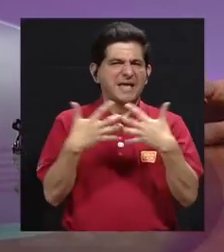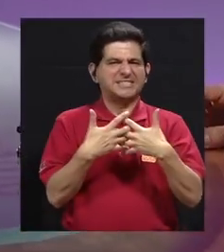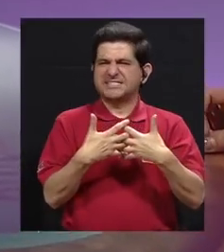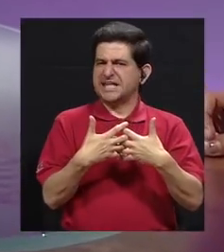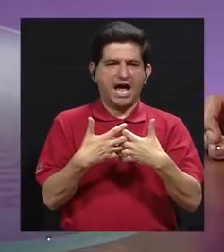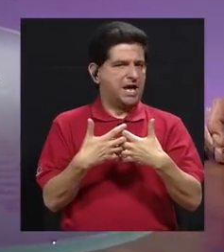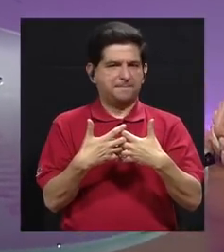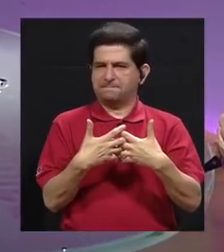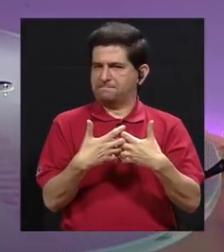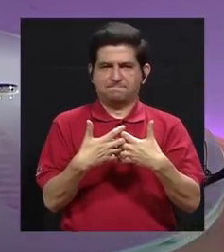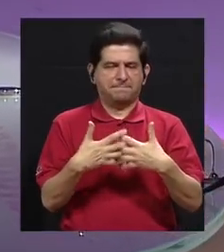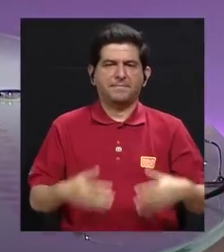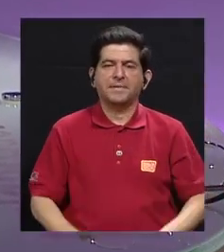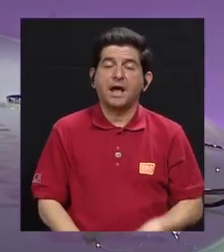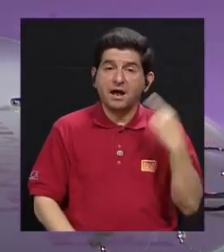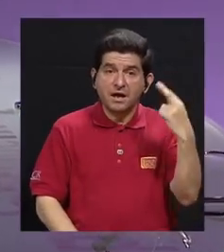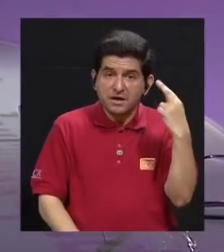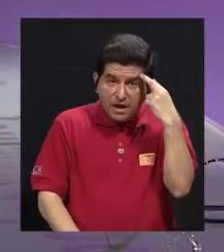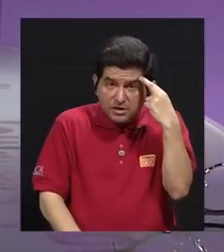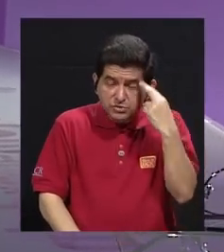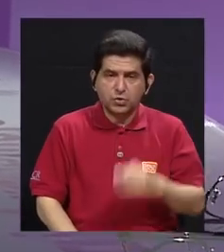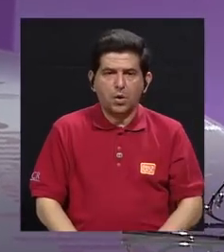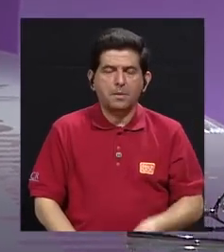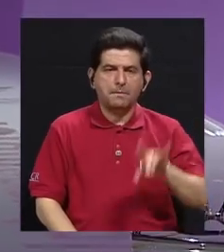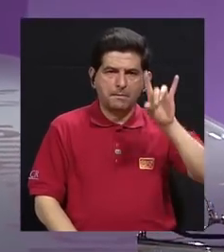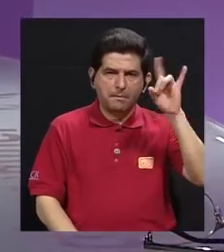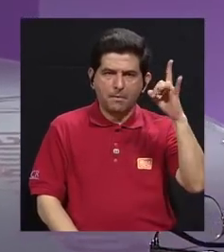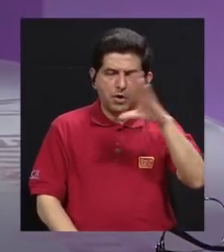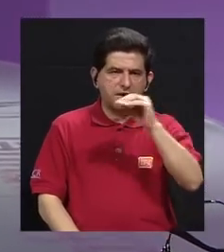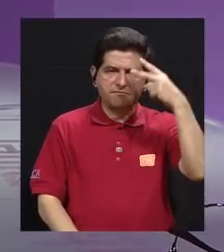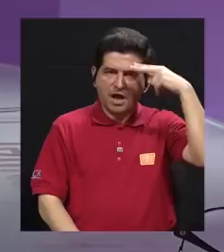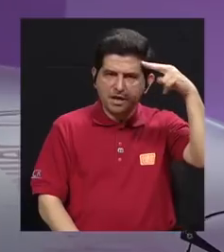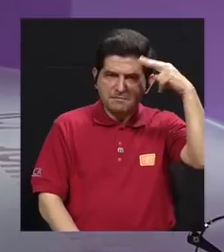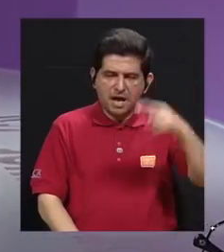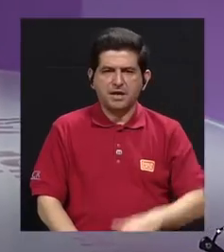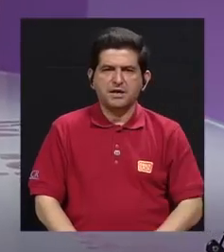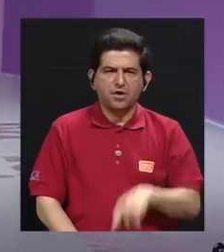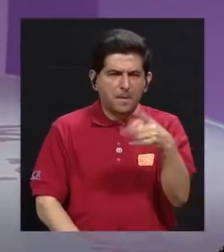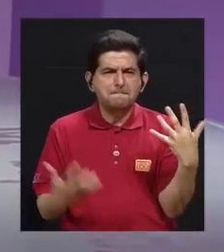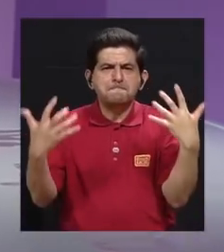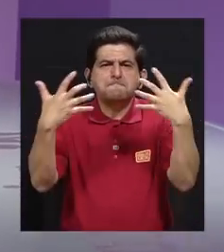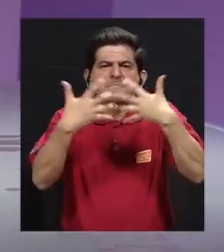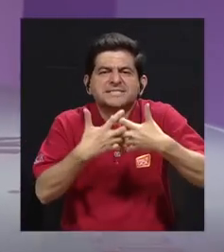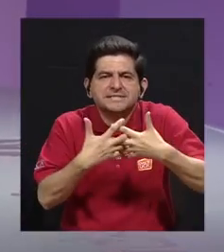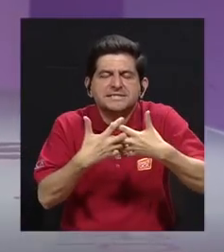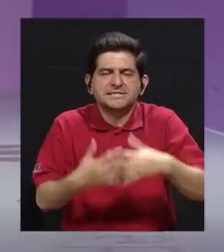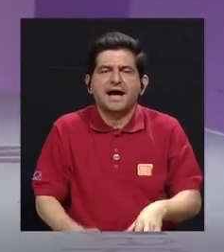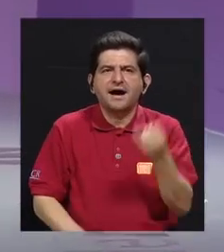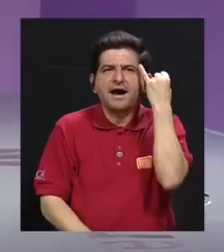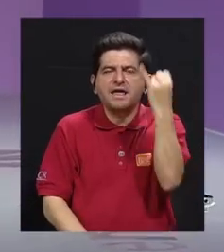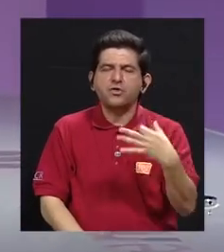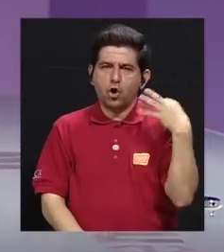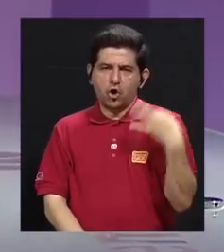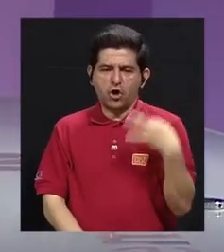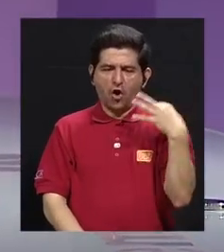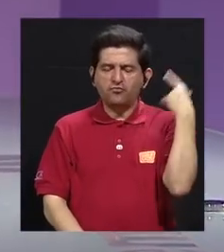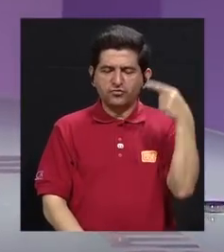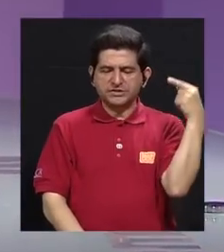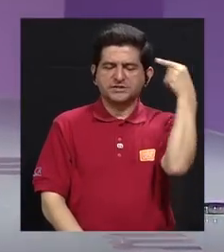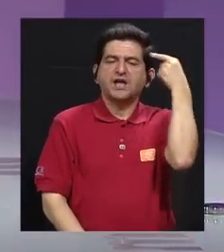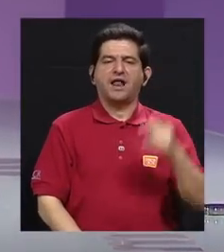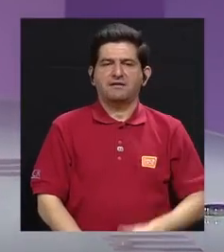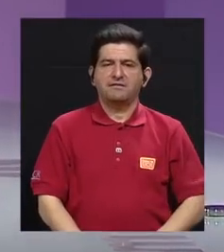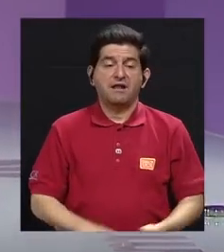del mestizaje, ¿no? Porque evidentemente, tanto en Bolivia como en México, el mestizaje ha sido una